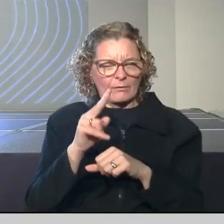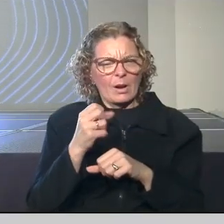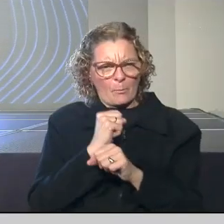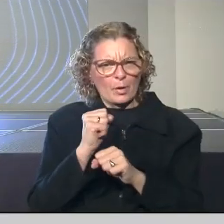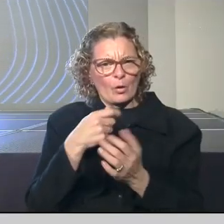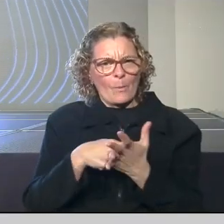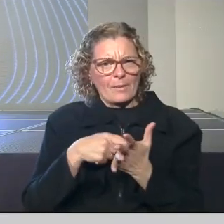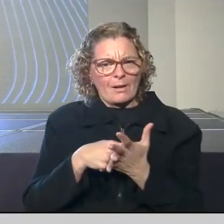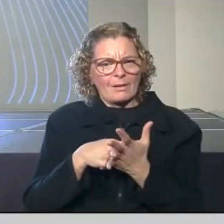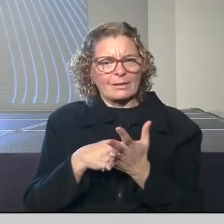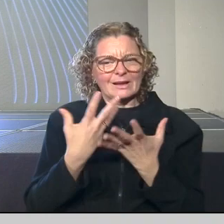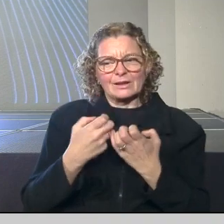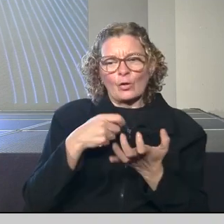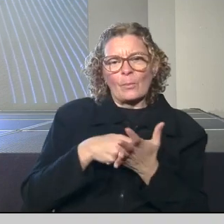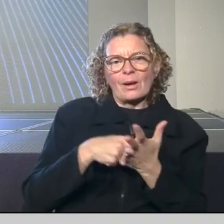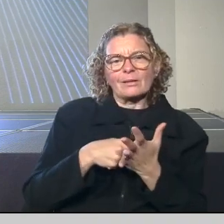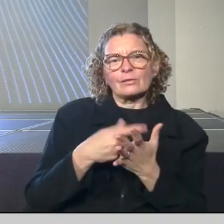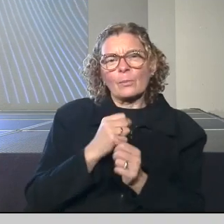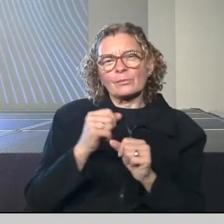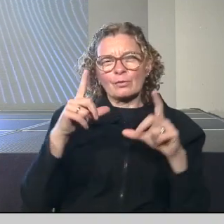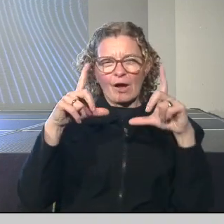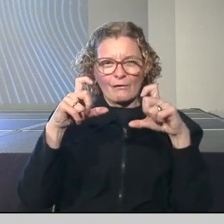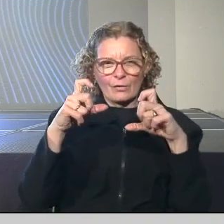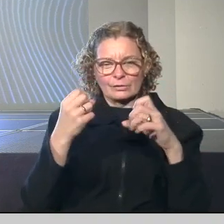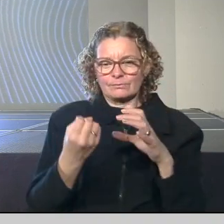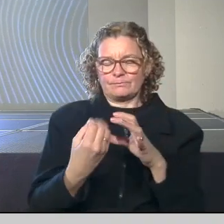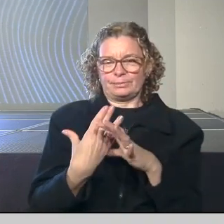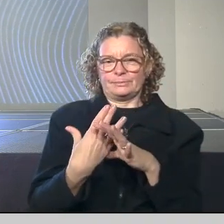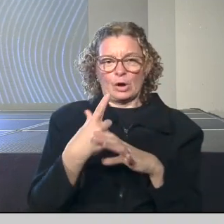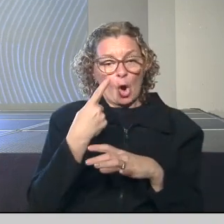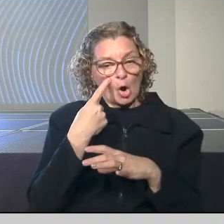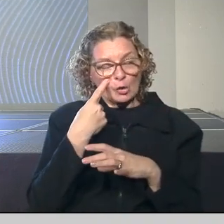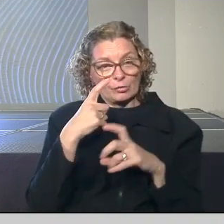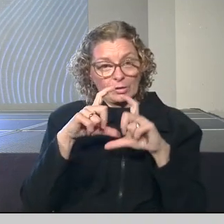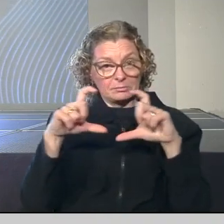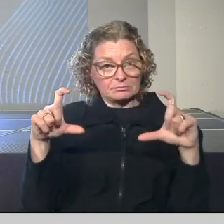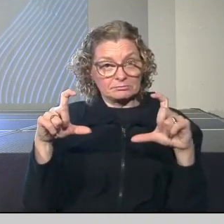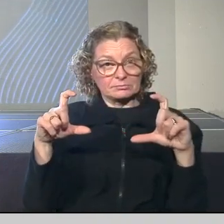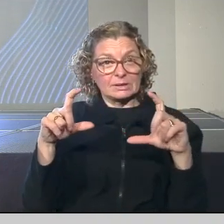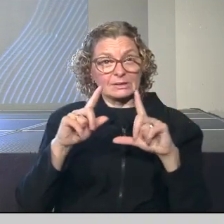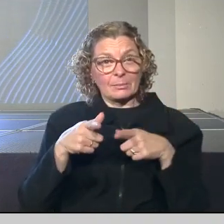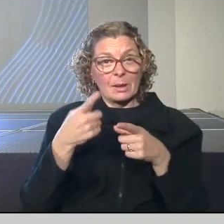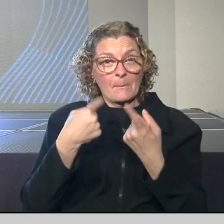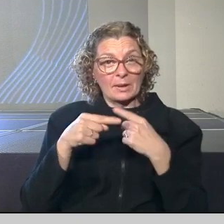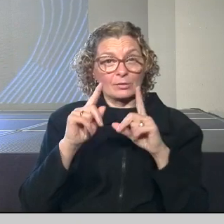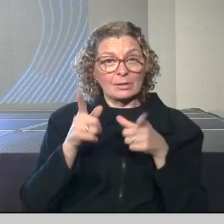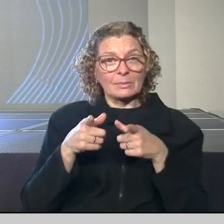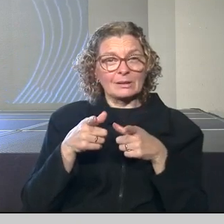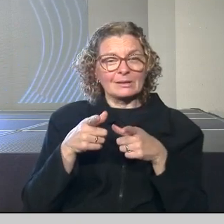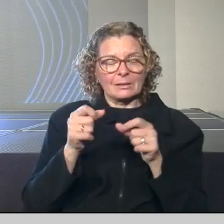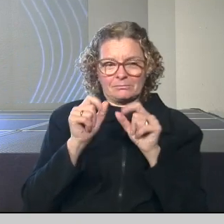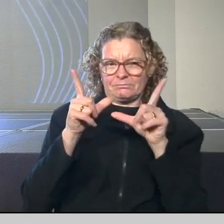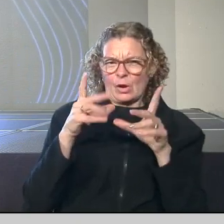comprar. Es por eso que tiene que ser una foto que permita conocer el producto desde el punto de vista técnico, pero también que